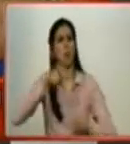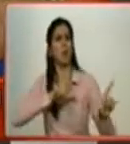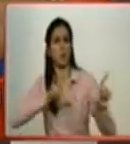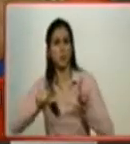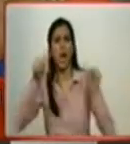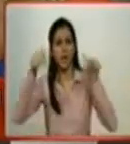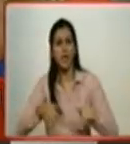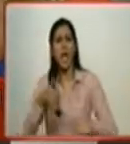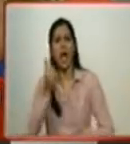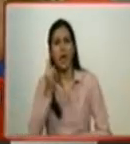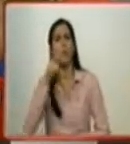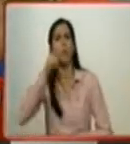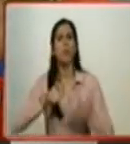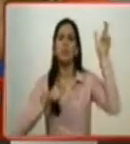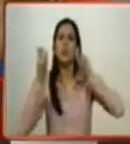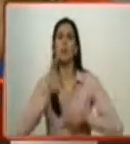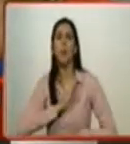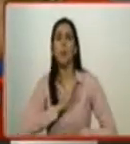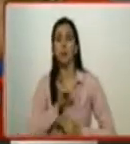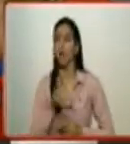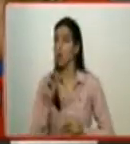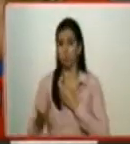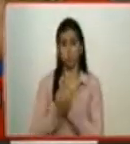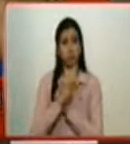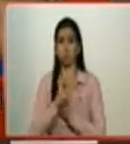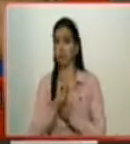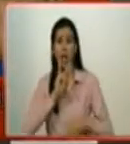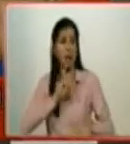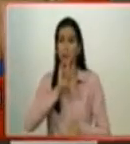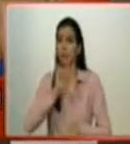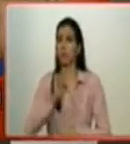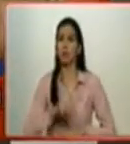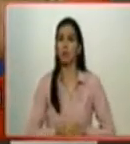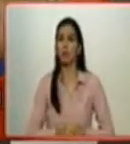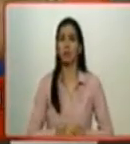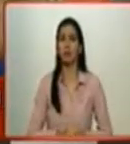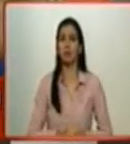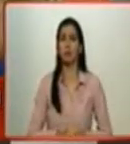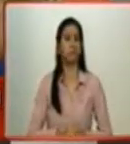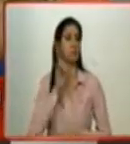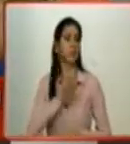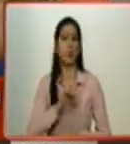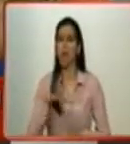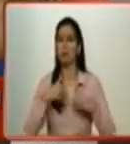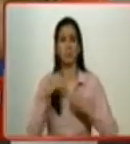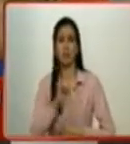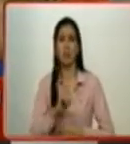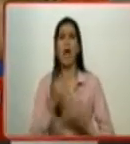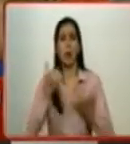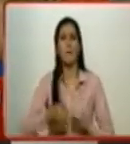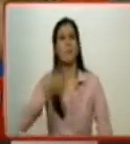Bolívar, que aquí está el pueblo de Chávez, que no se va a engañar, que no se va a dejar a engañar, que no se acabe mentira y que tiene cada vez